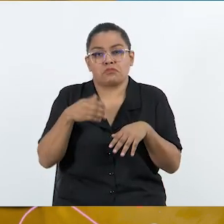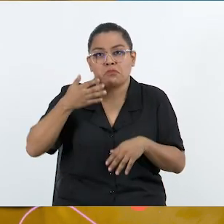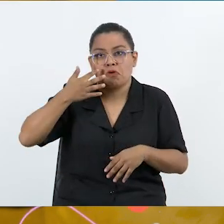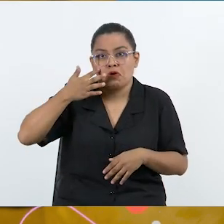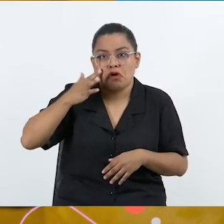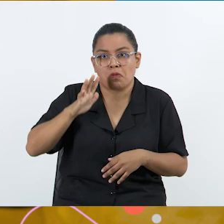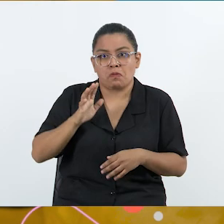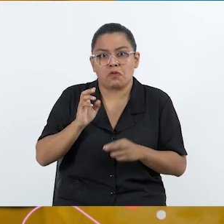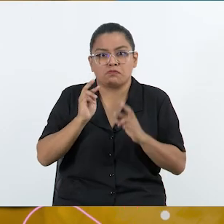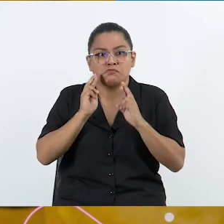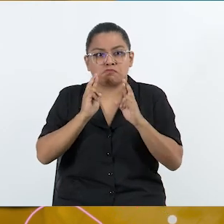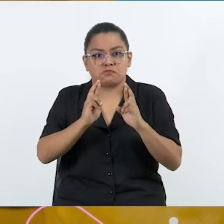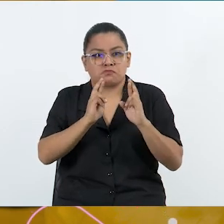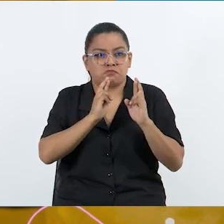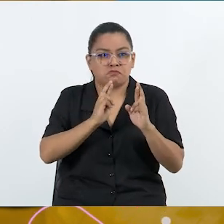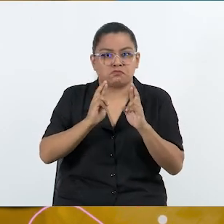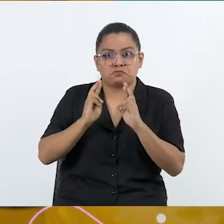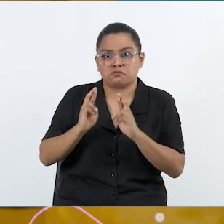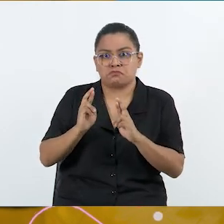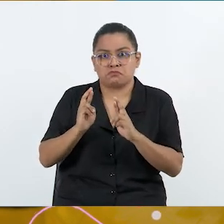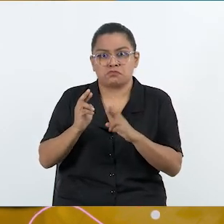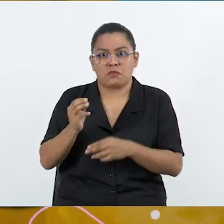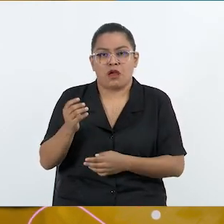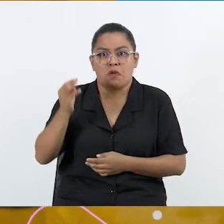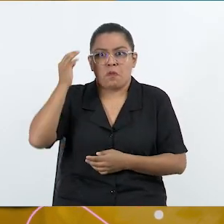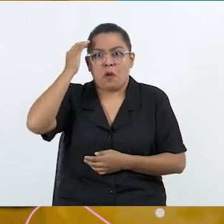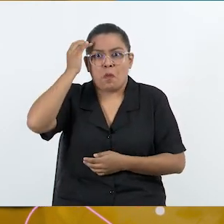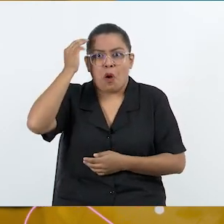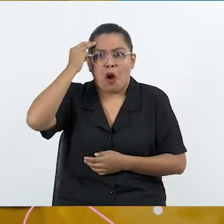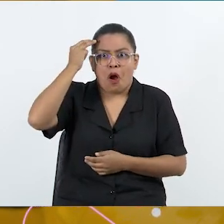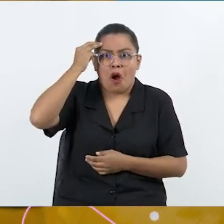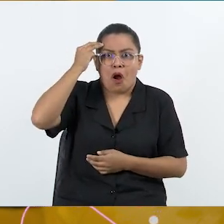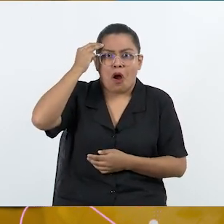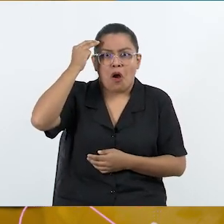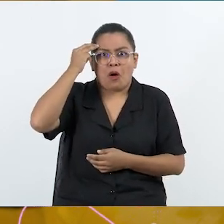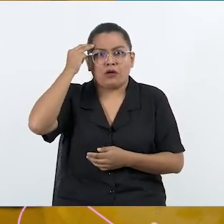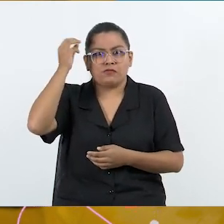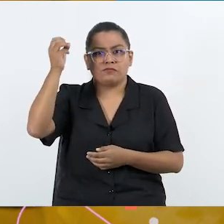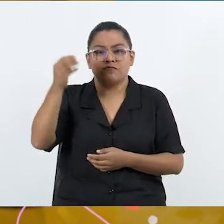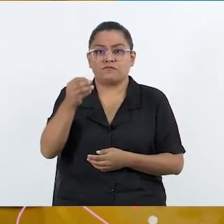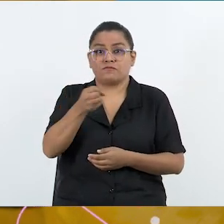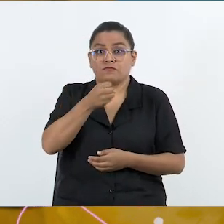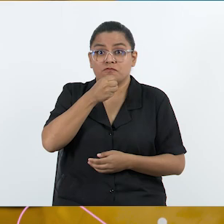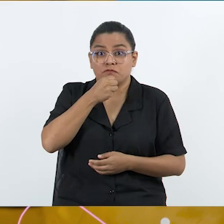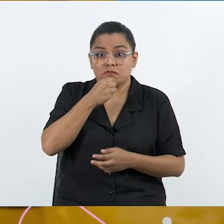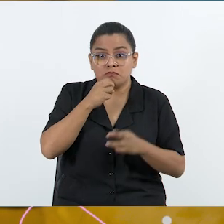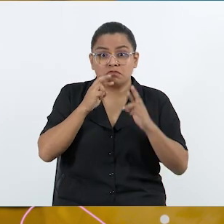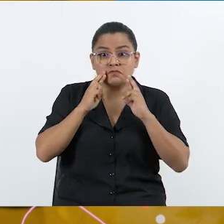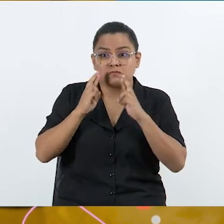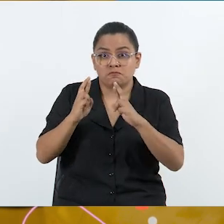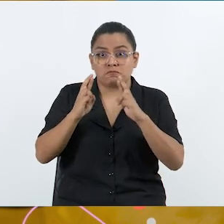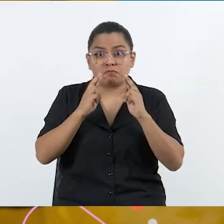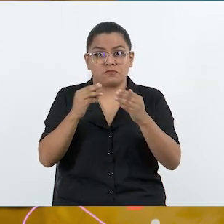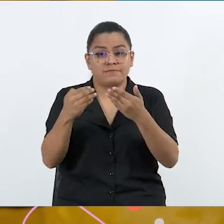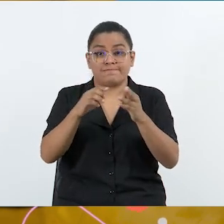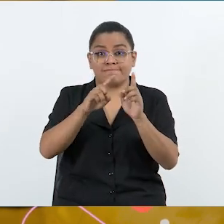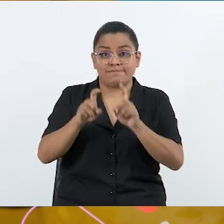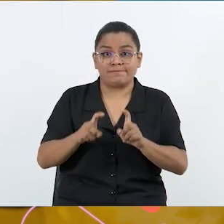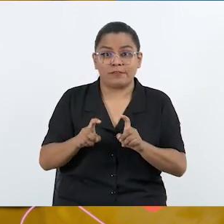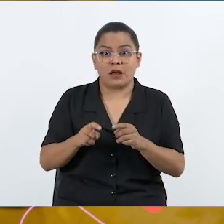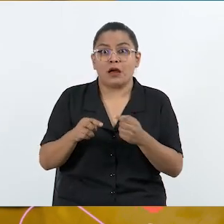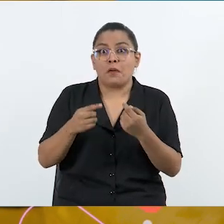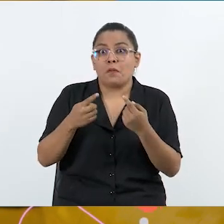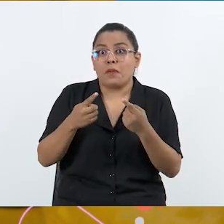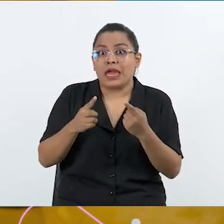aquel que puede responder a preguntas fácticas, donde el estudiante puede memorizar hechos y responder a diversas